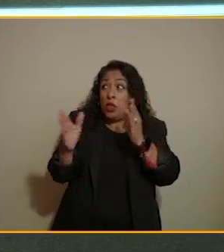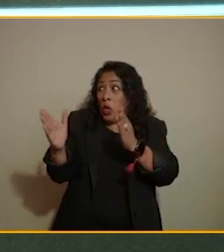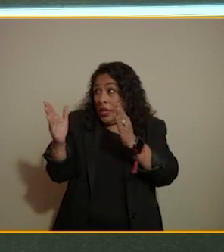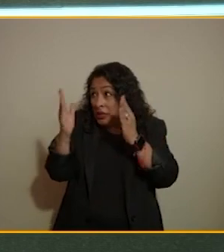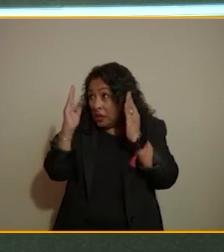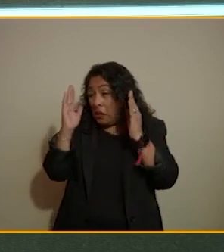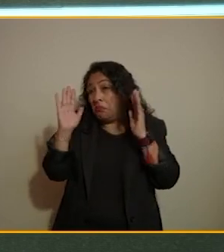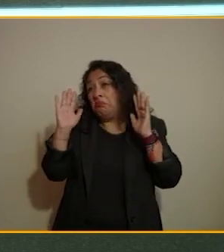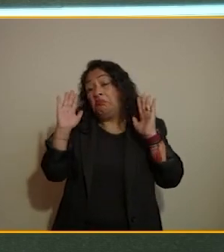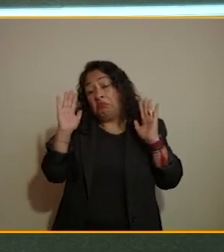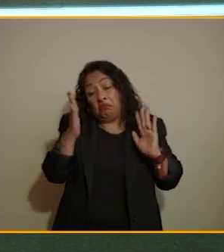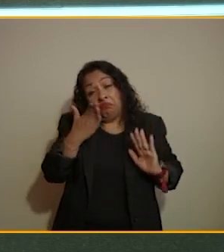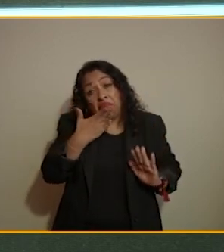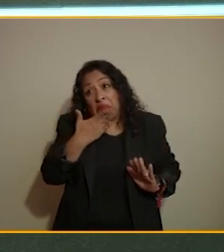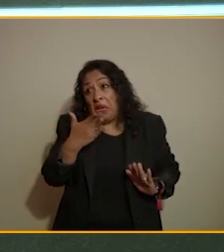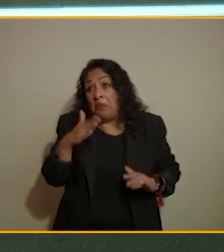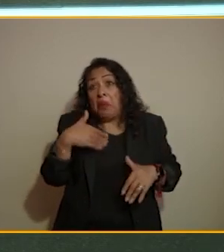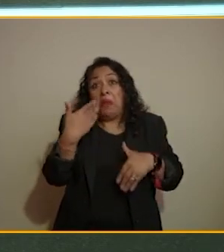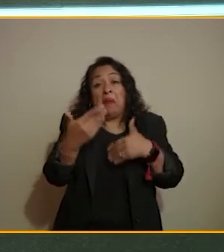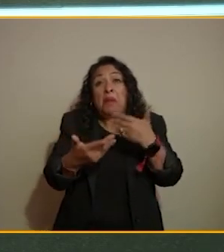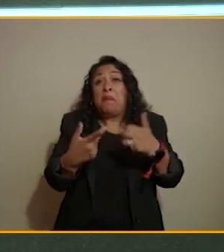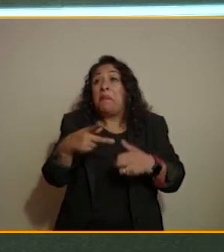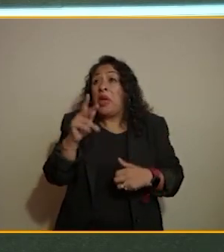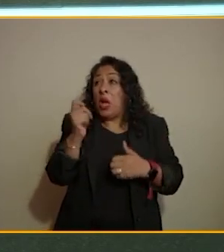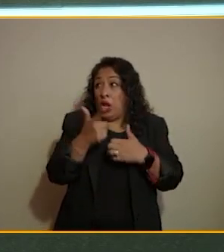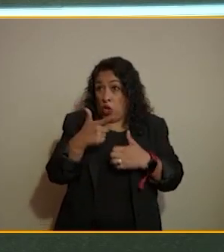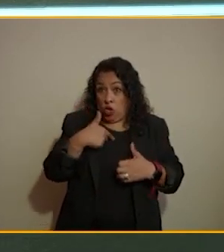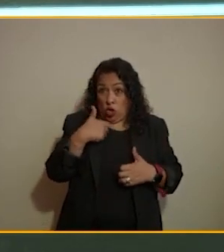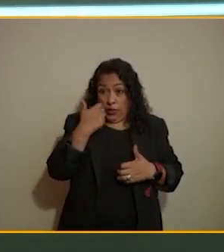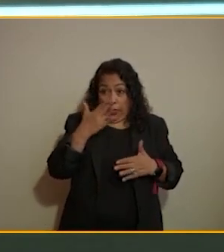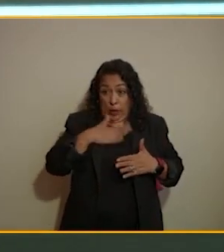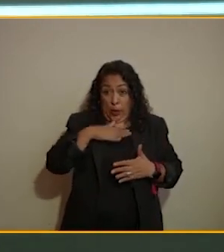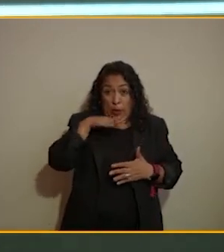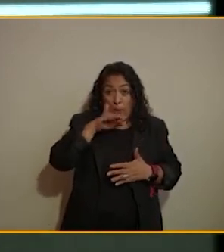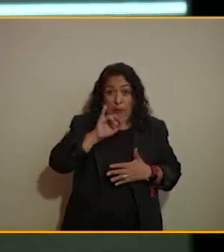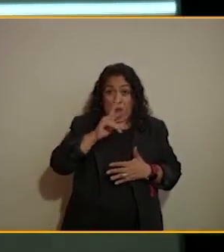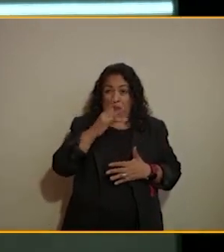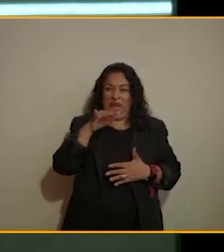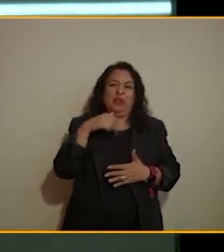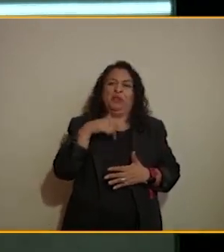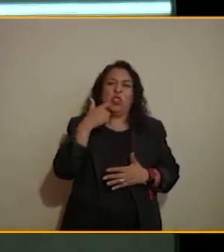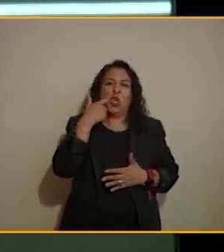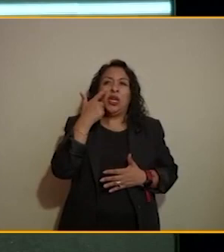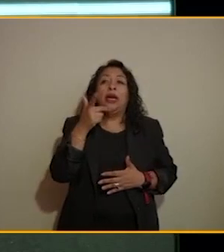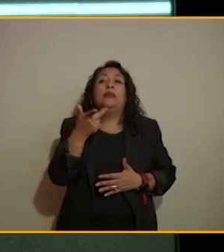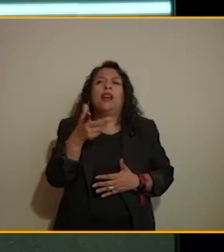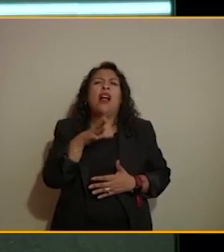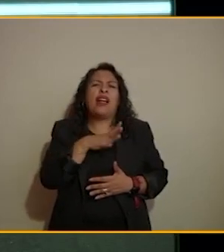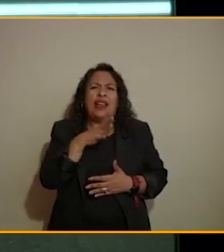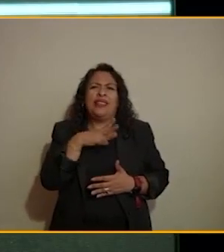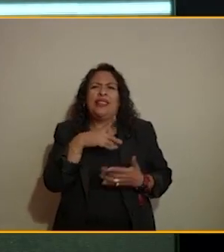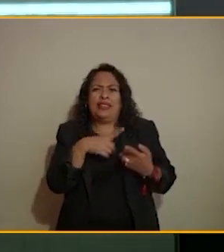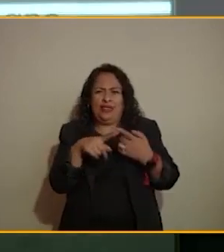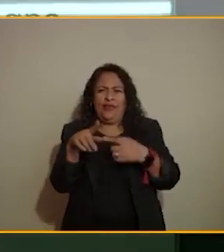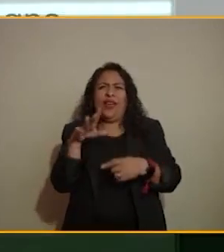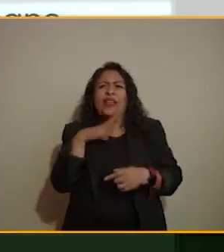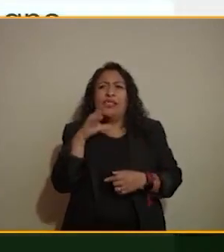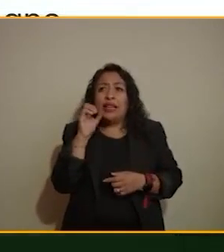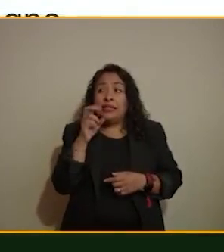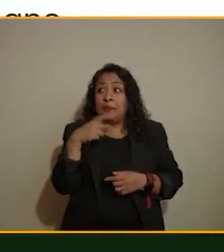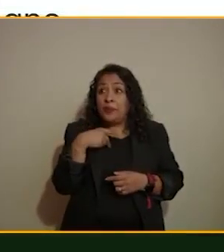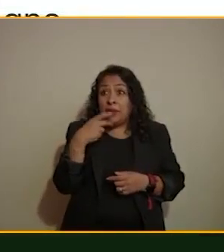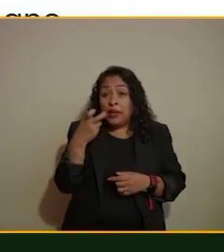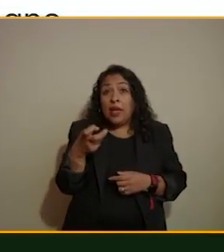enseña, muy bien, pero no es algo que busquemos como MIPYME. Tenemos calidad variable porque